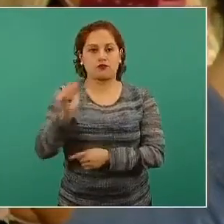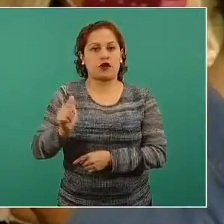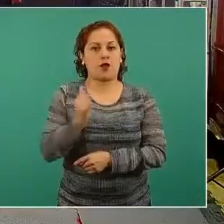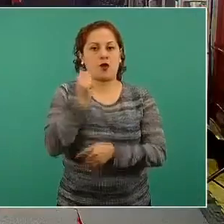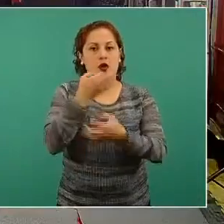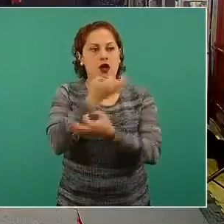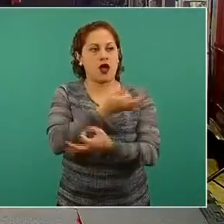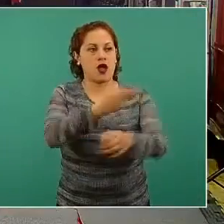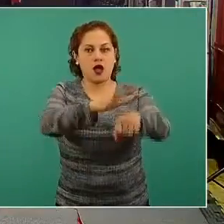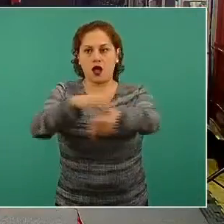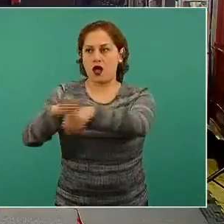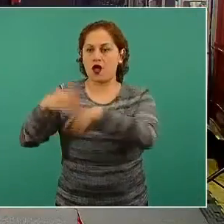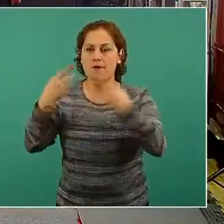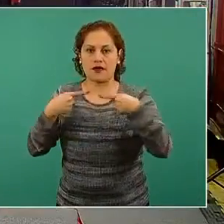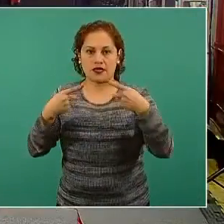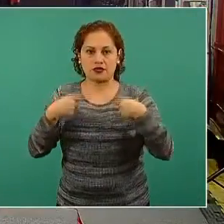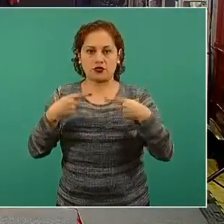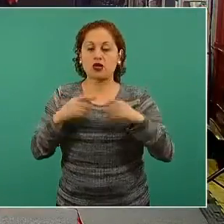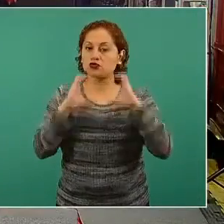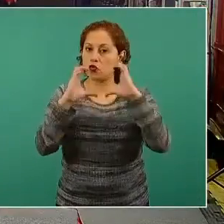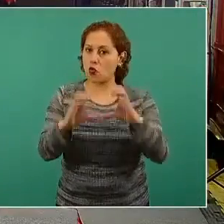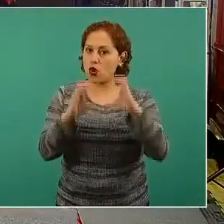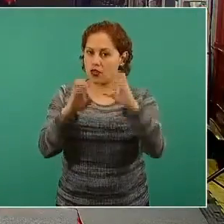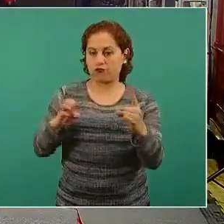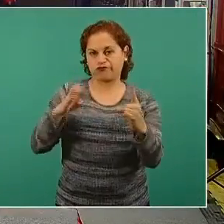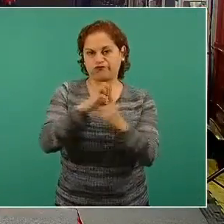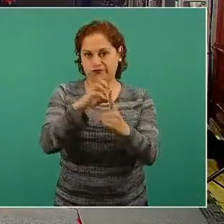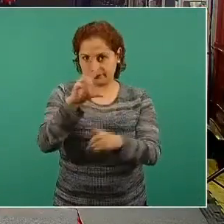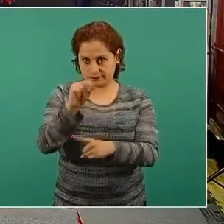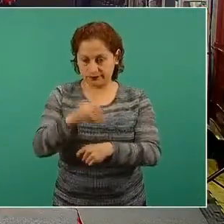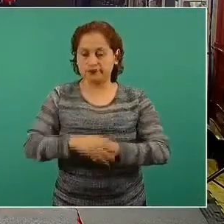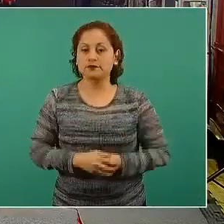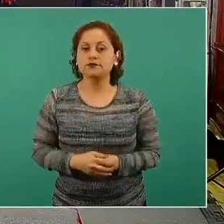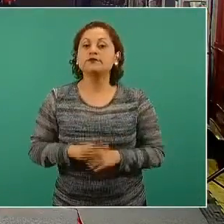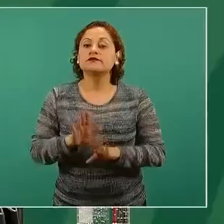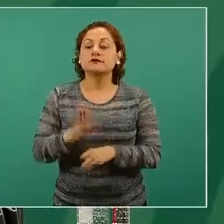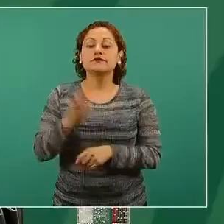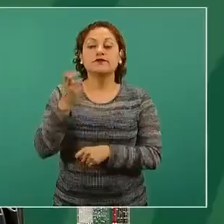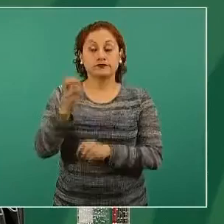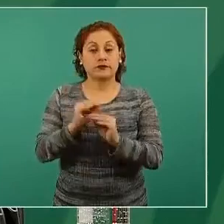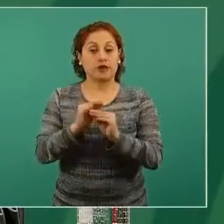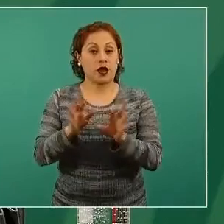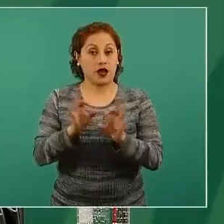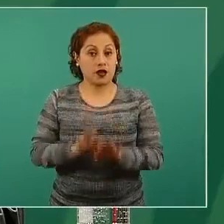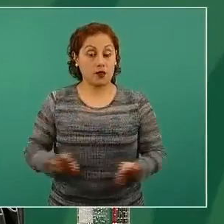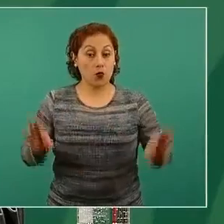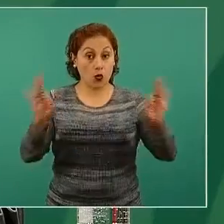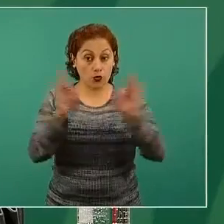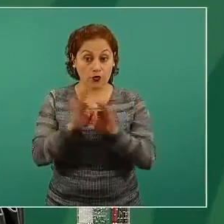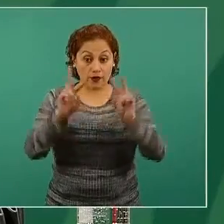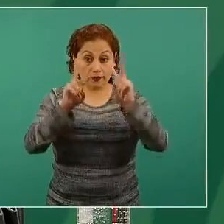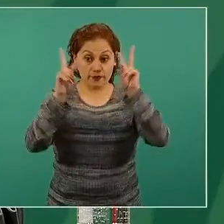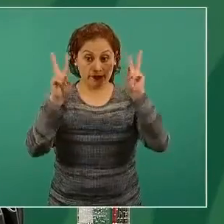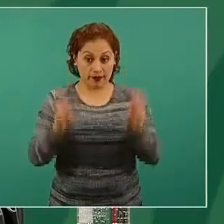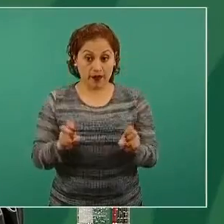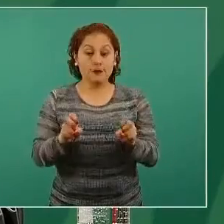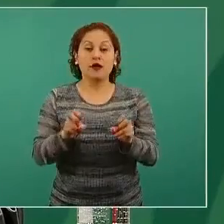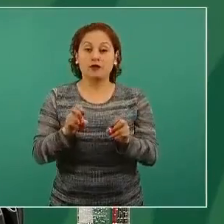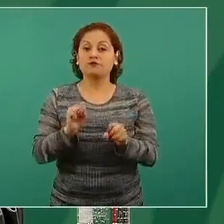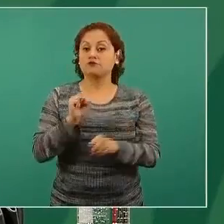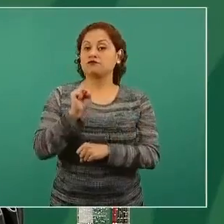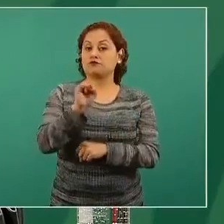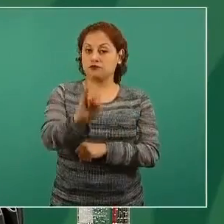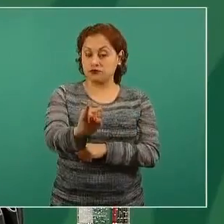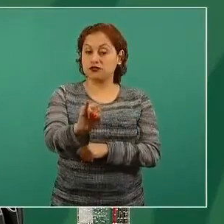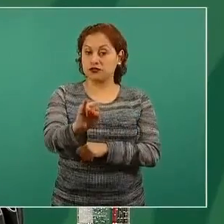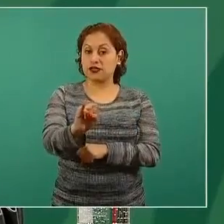abusos. Claro, es un tema muy, muy importante. Y muchas gracias por la pregunta. Y definitivamente la Comisión Federal de Protección